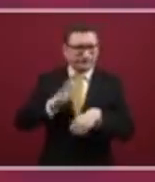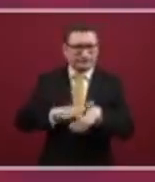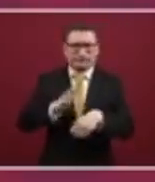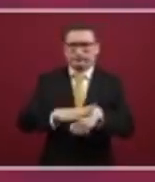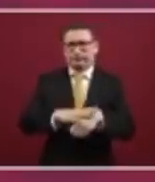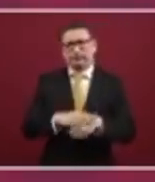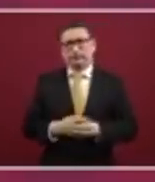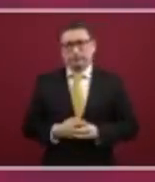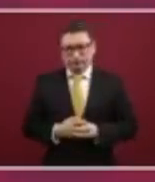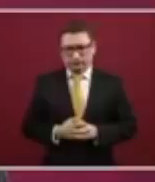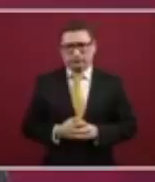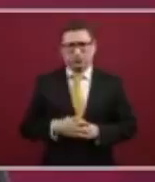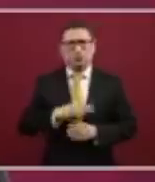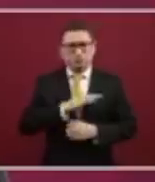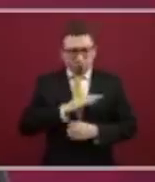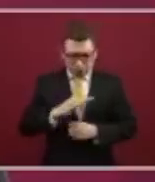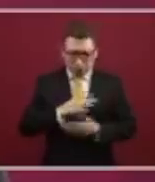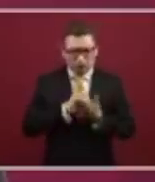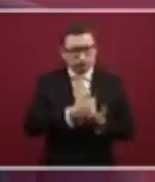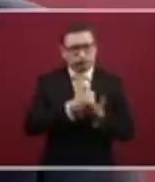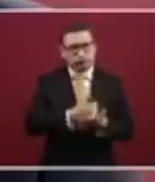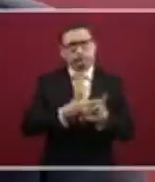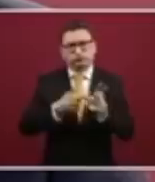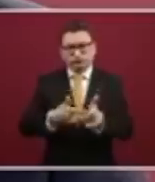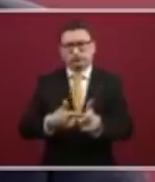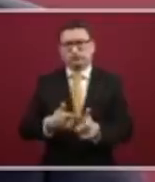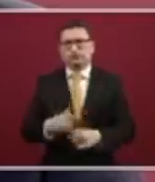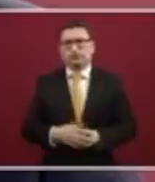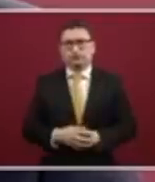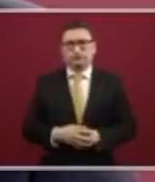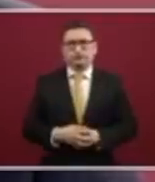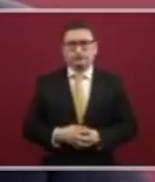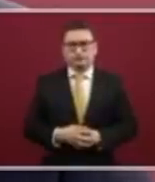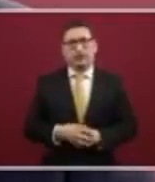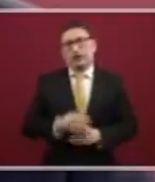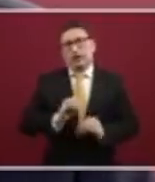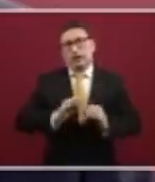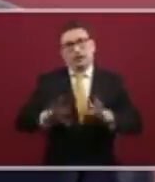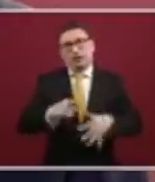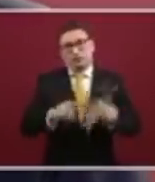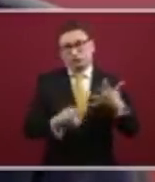otra vuelta a la tuerca. Lo decía, si hace falta, es decir,